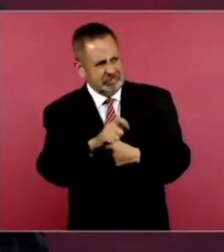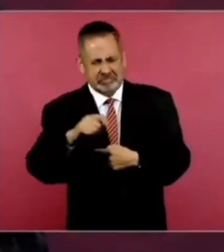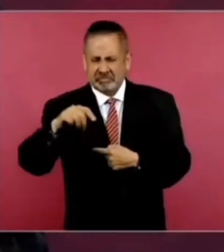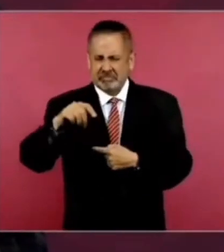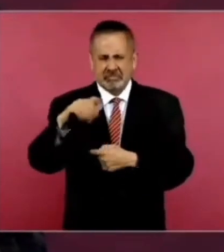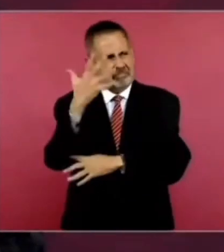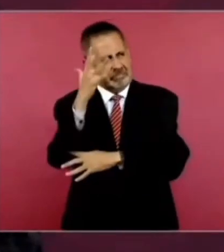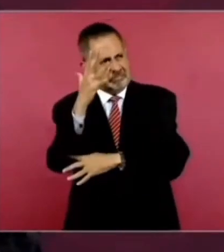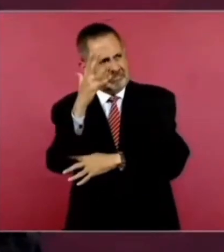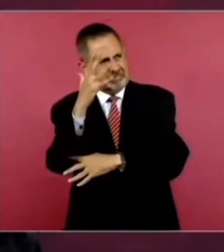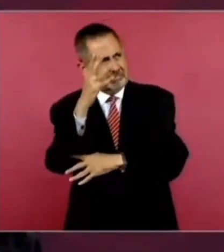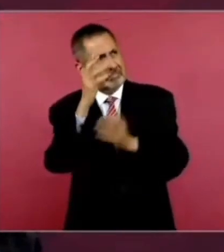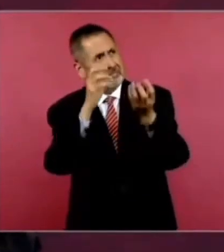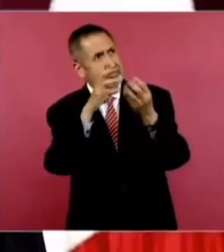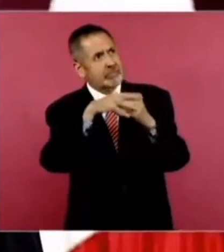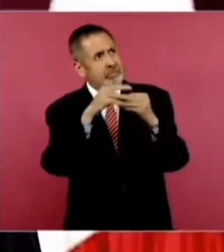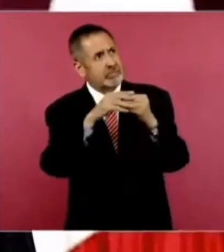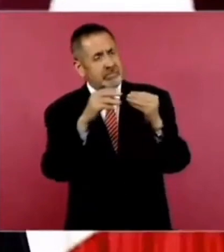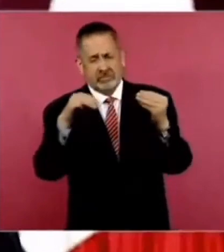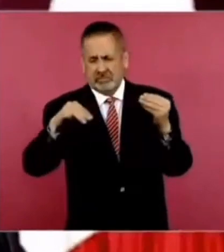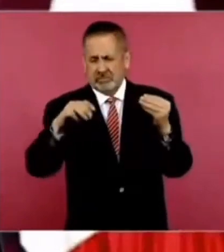y que sirve para